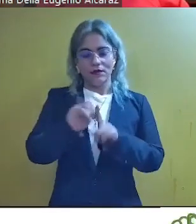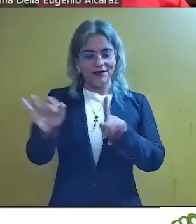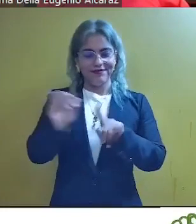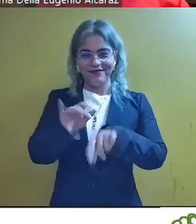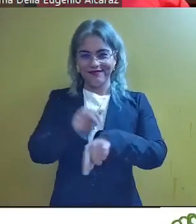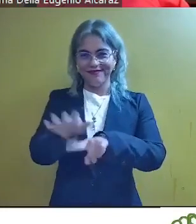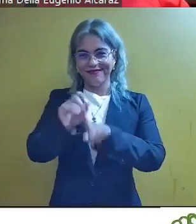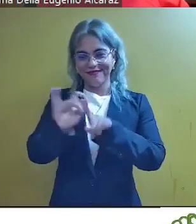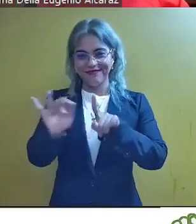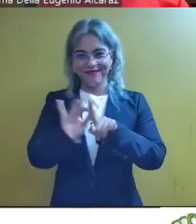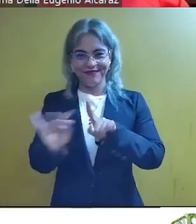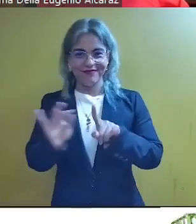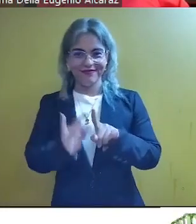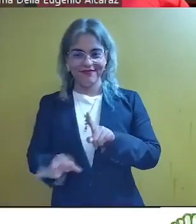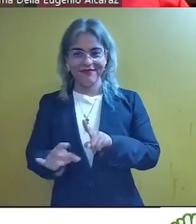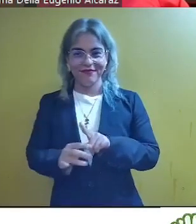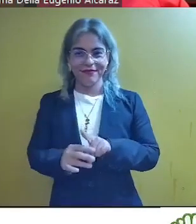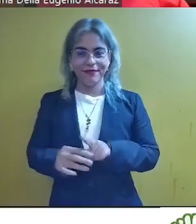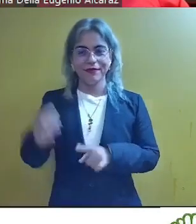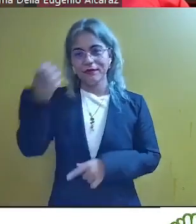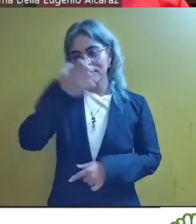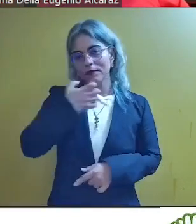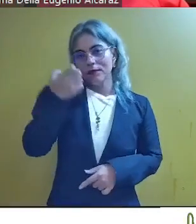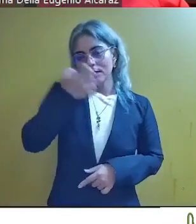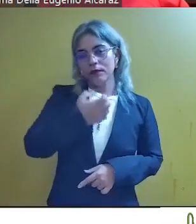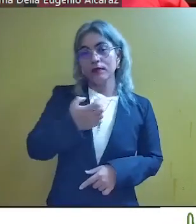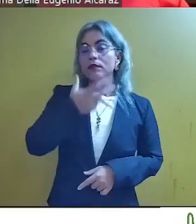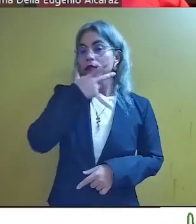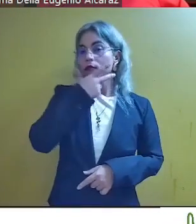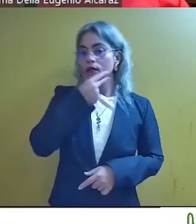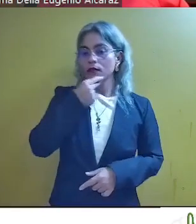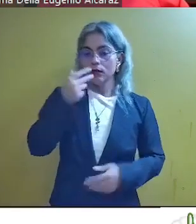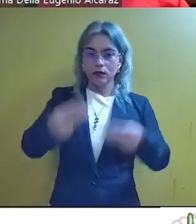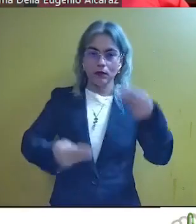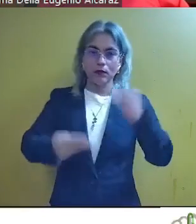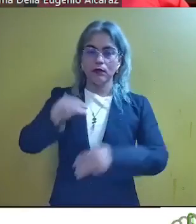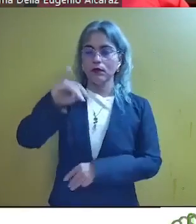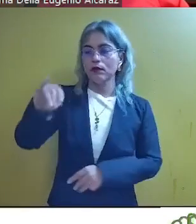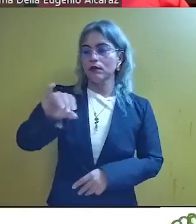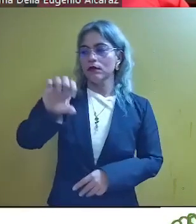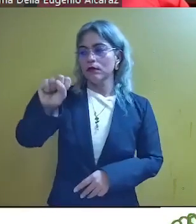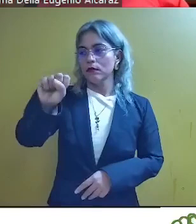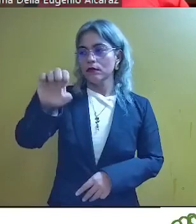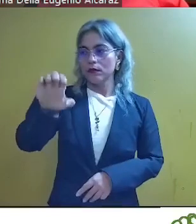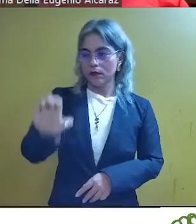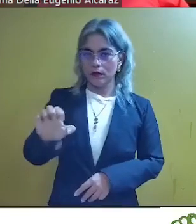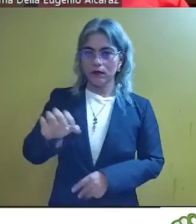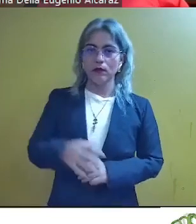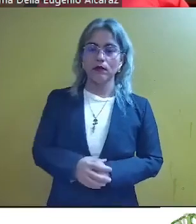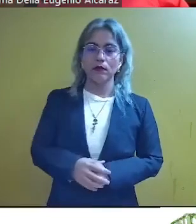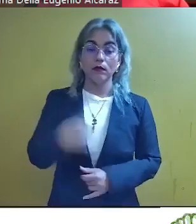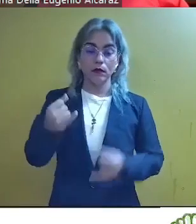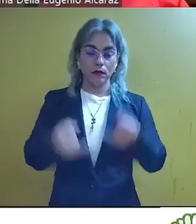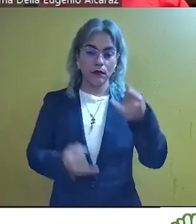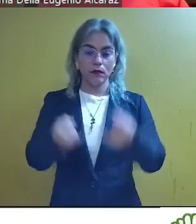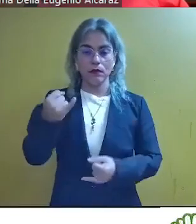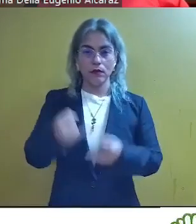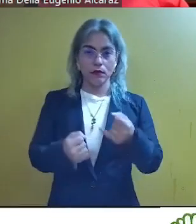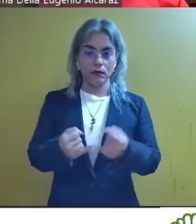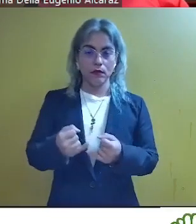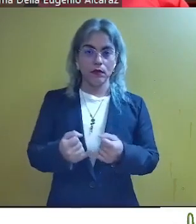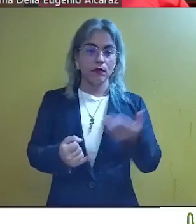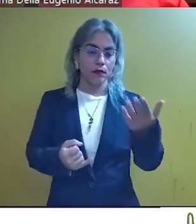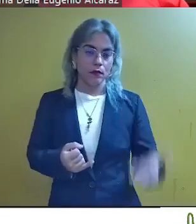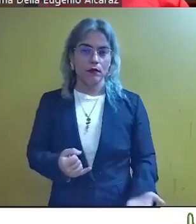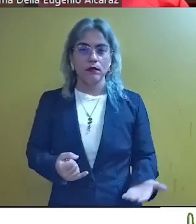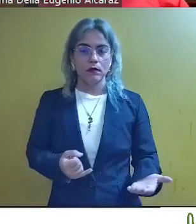66/2023, el cual somete a consideración de este pleno el magistrado José Inés Betancur Salgado. El presente juicio electoral ciudadano fue promovido por la parte actora